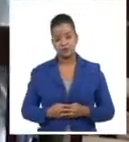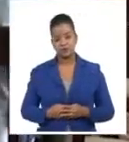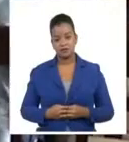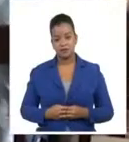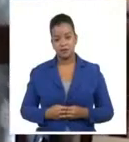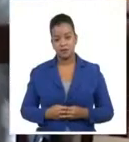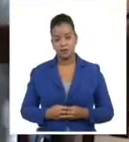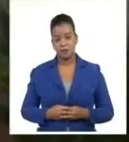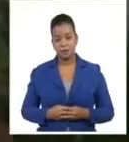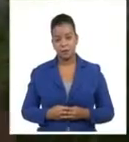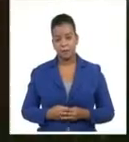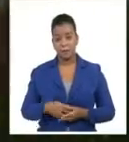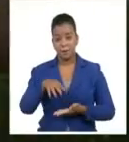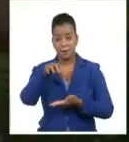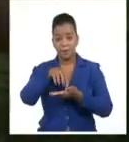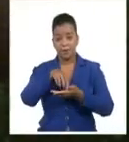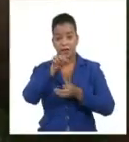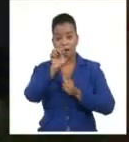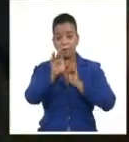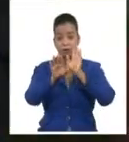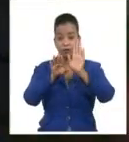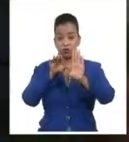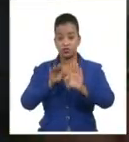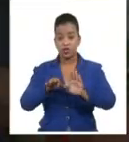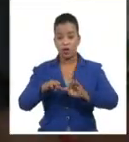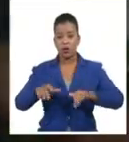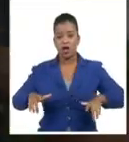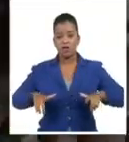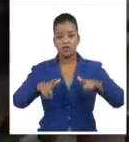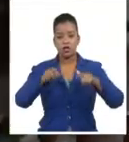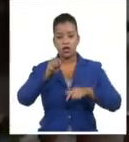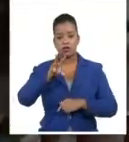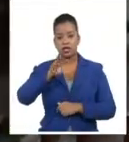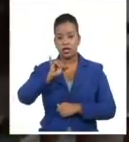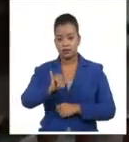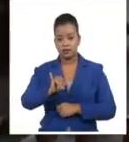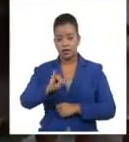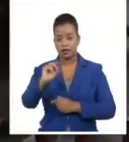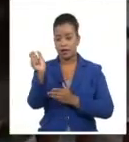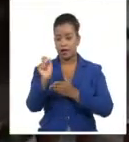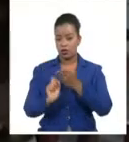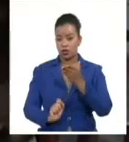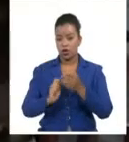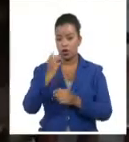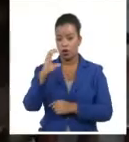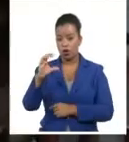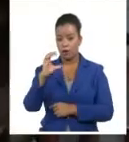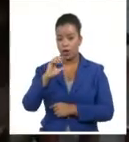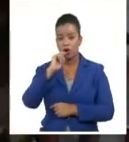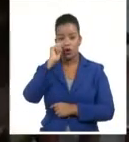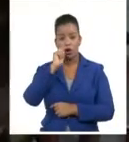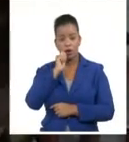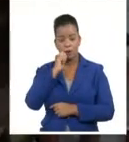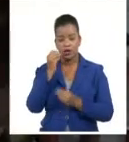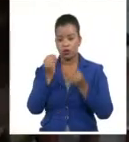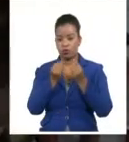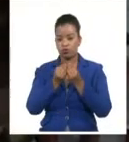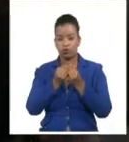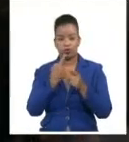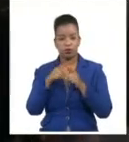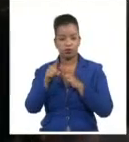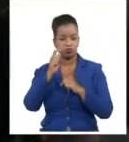La Periquera, Ediciones Holguín celebra su aniversario 36. Los escritores colombianos José Martínez y Larry Mejía